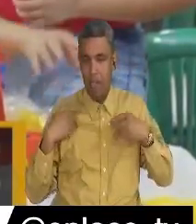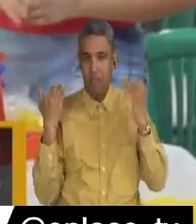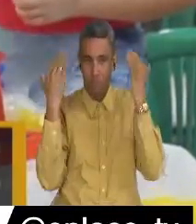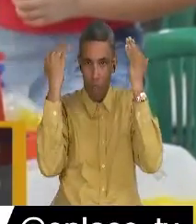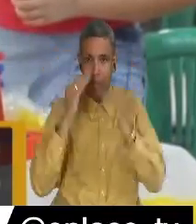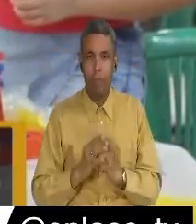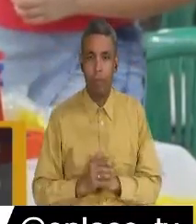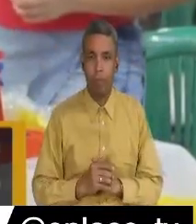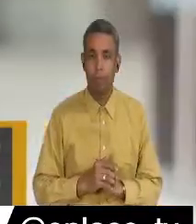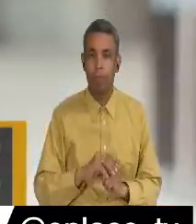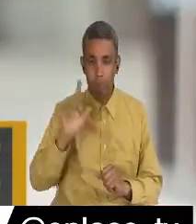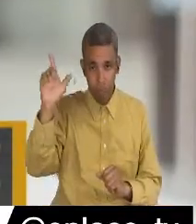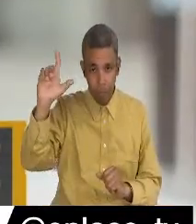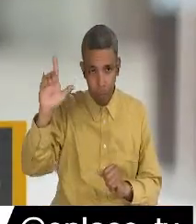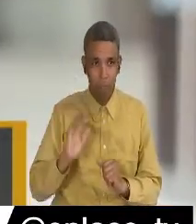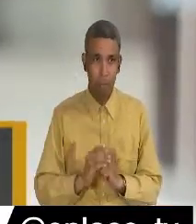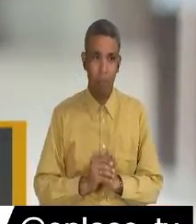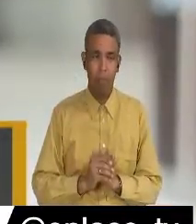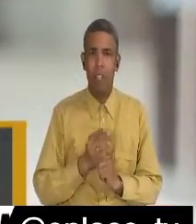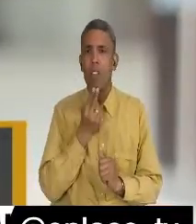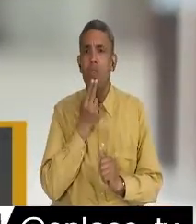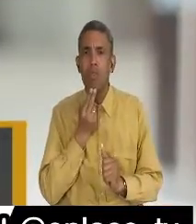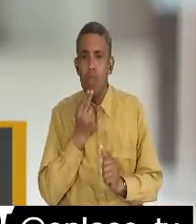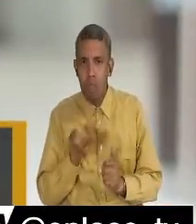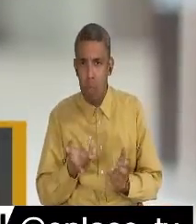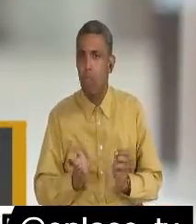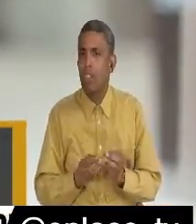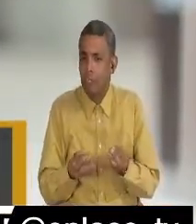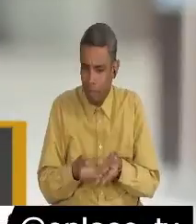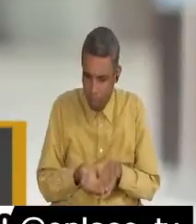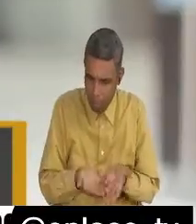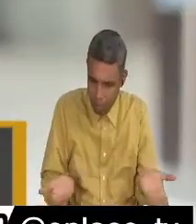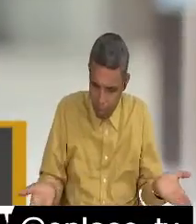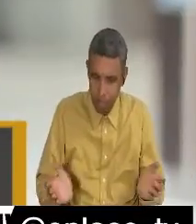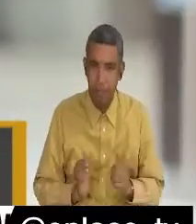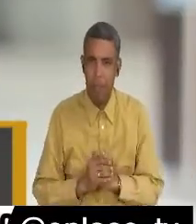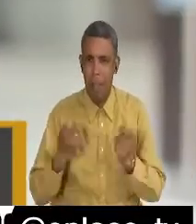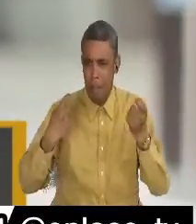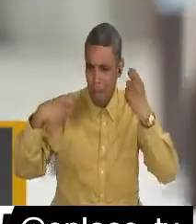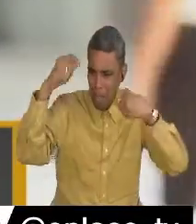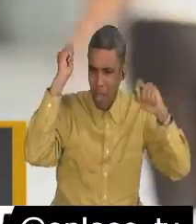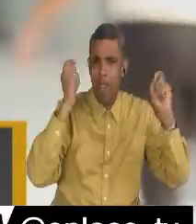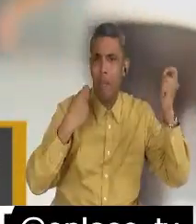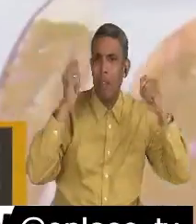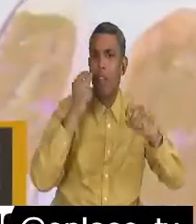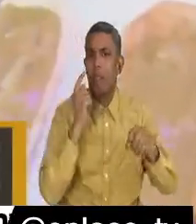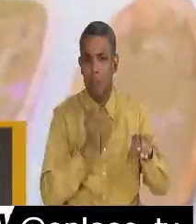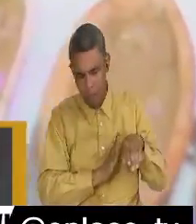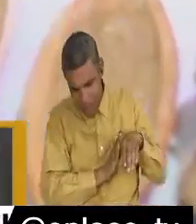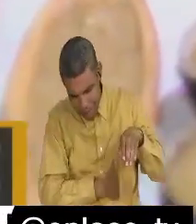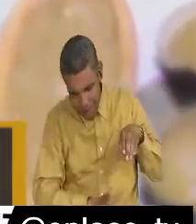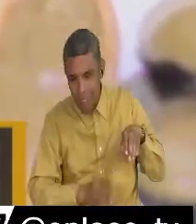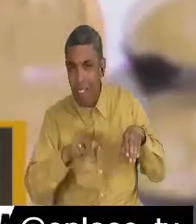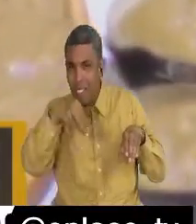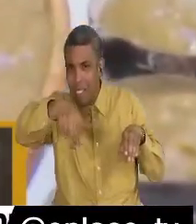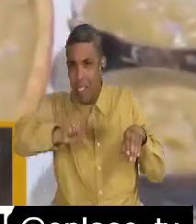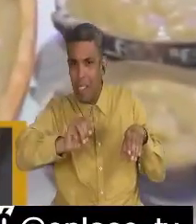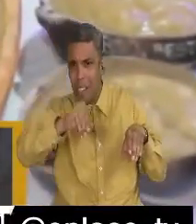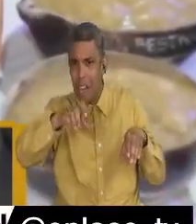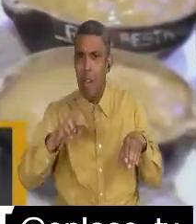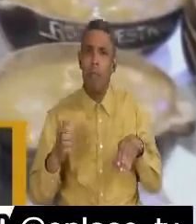lunes a traer los dulces para que disfruten el dulce. Hay de toda clase de dulce, de ñame, de coco